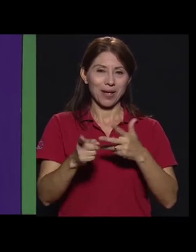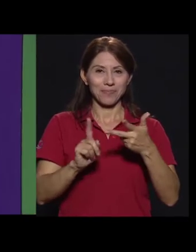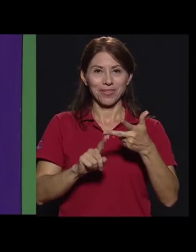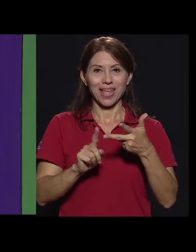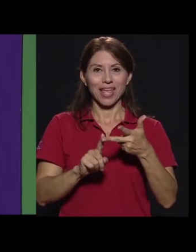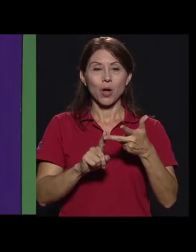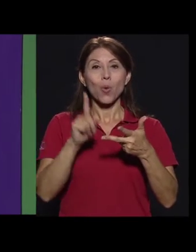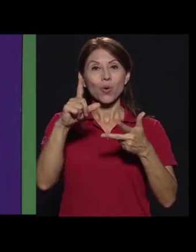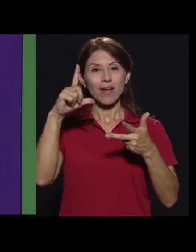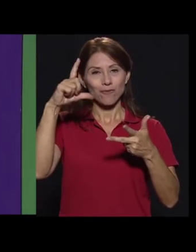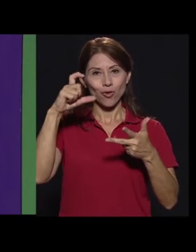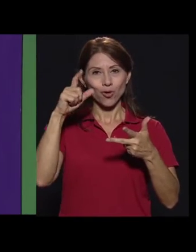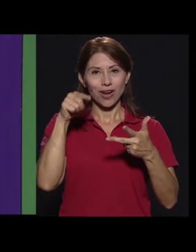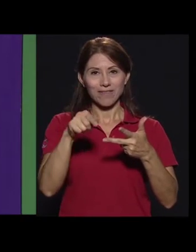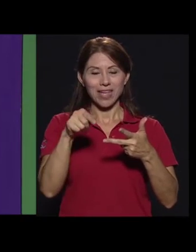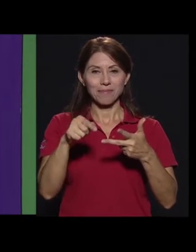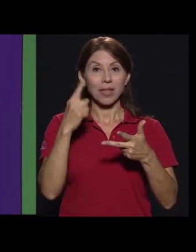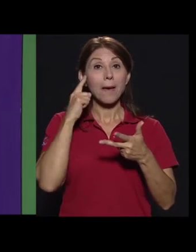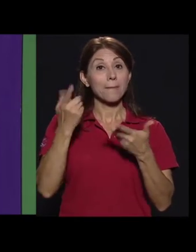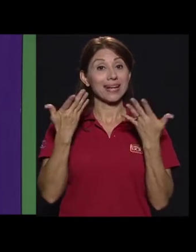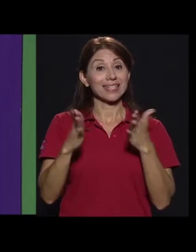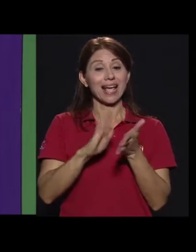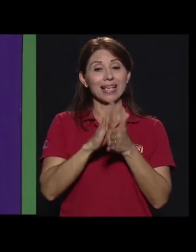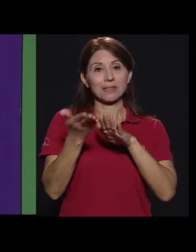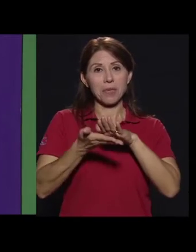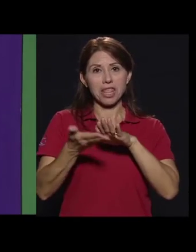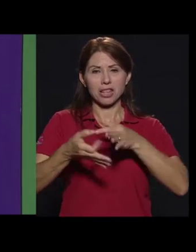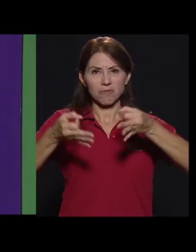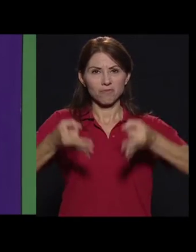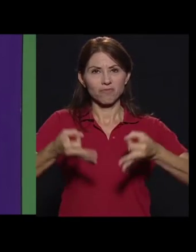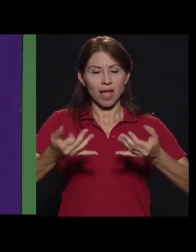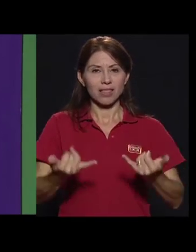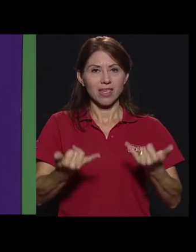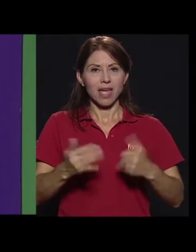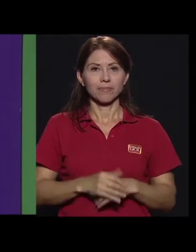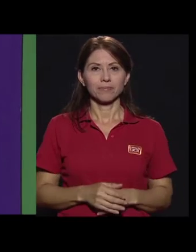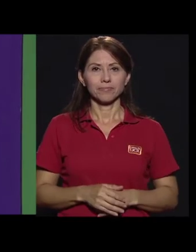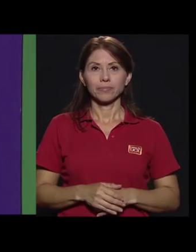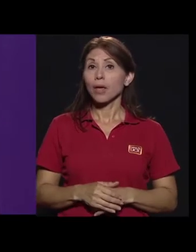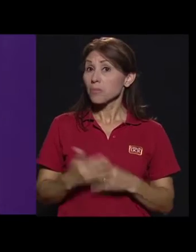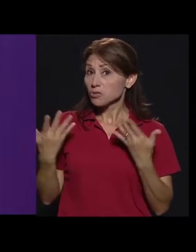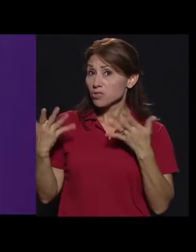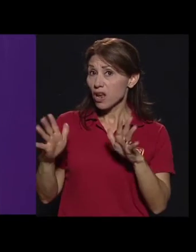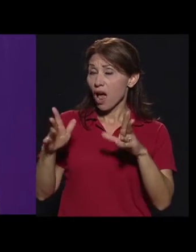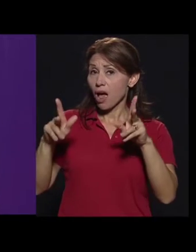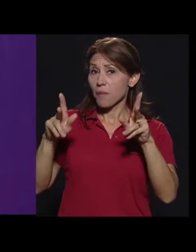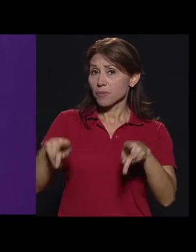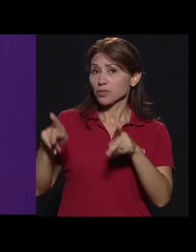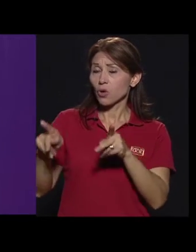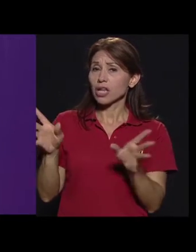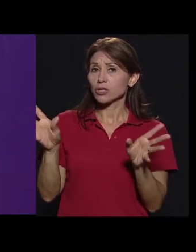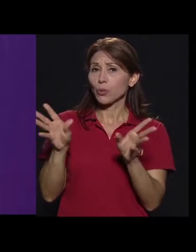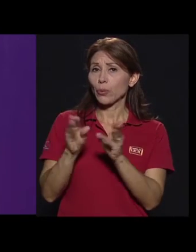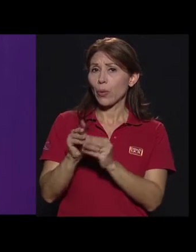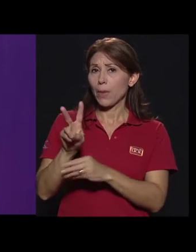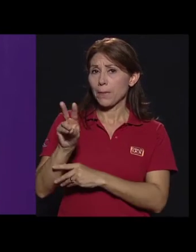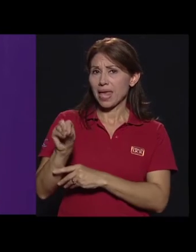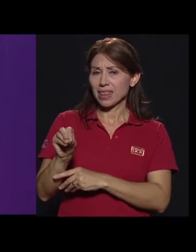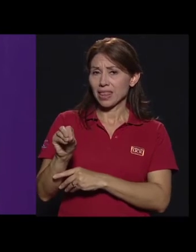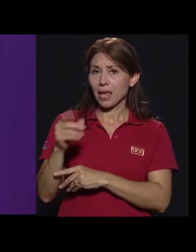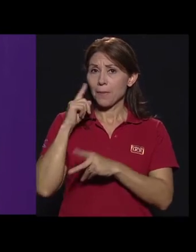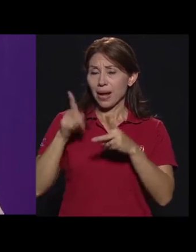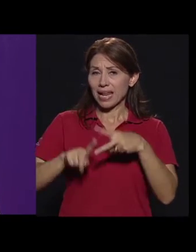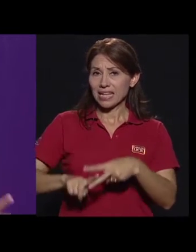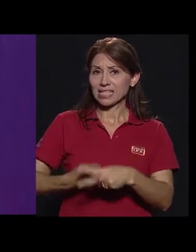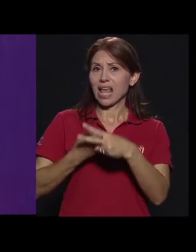fotografía, que para tener su expediente al día, ¿verdad? Ya hay un grupo de 20 personas, que son las que van a iniciar con